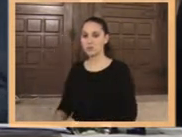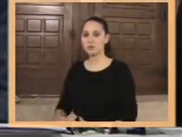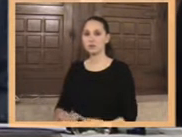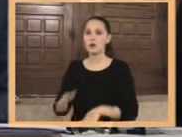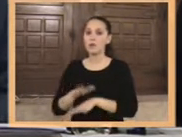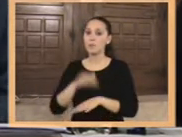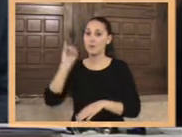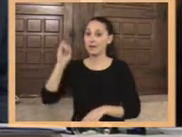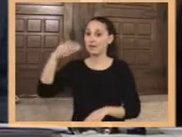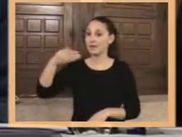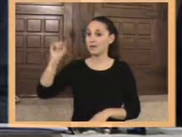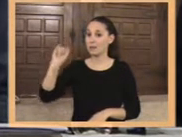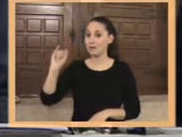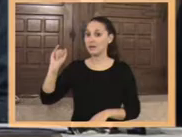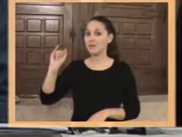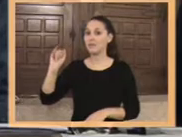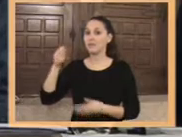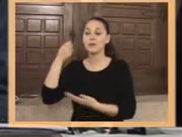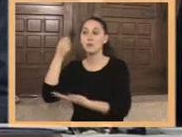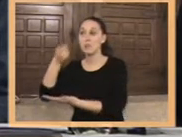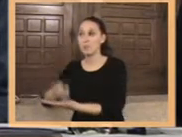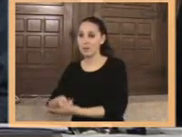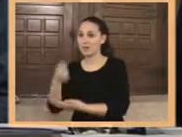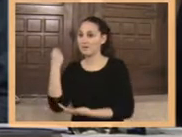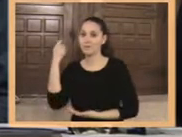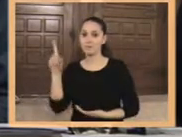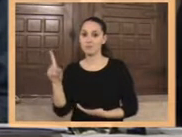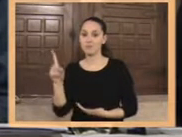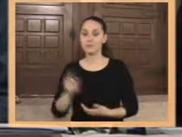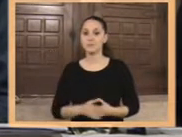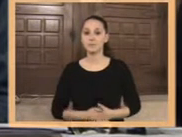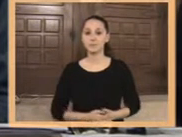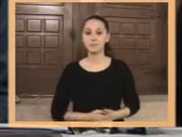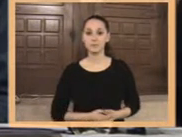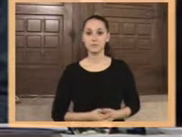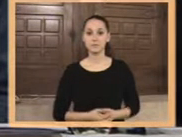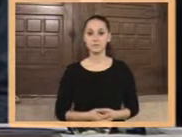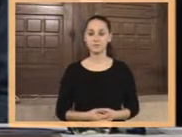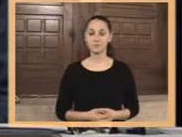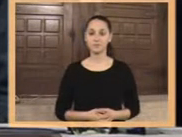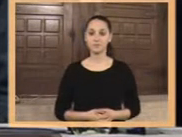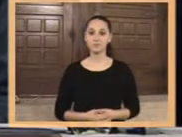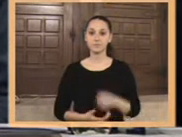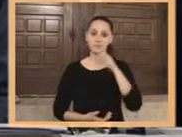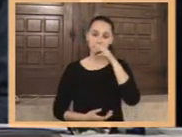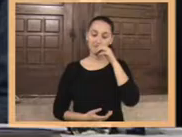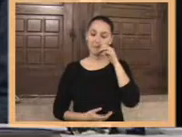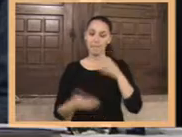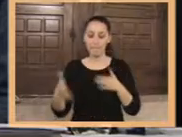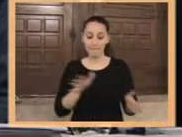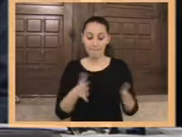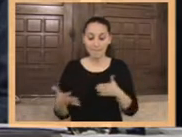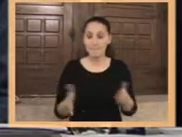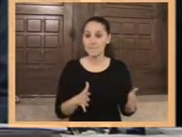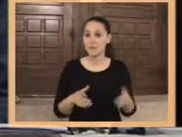impuestos de bienes inmuebles a los ayuntamientos de nuestra región. En marzo de 2011